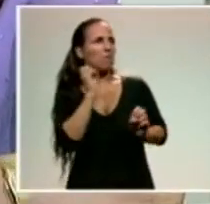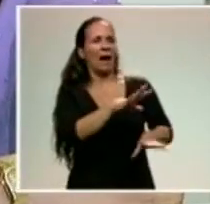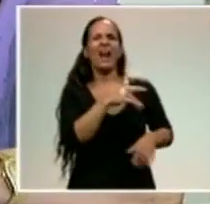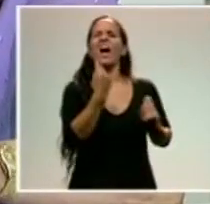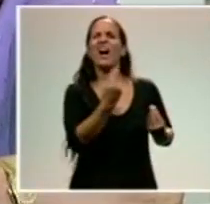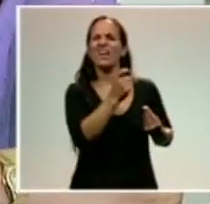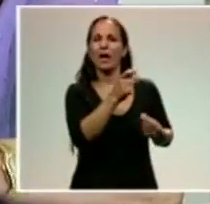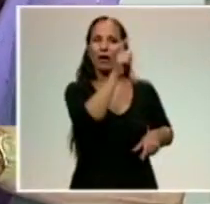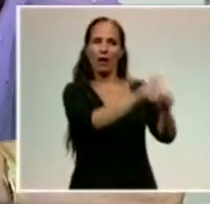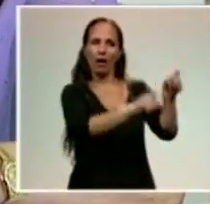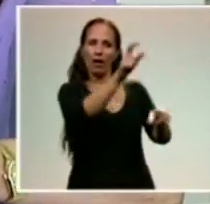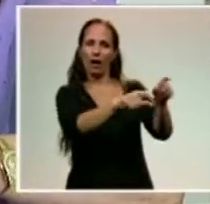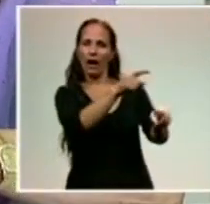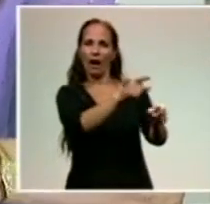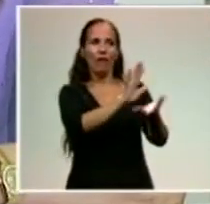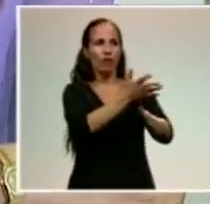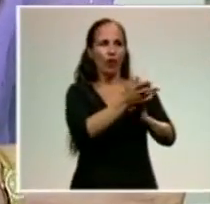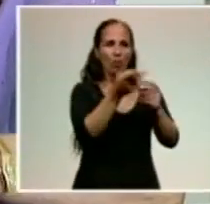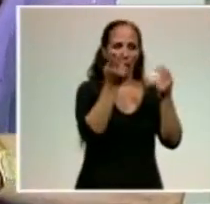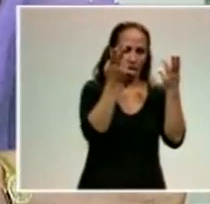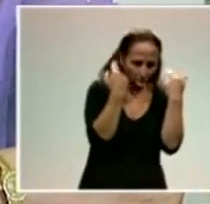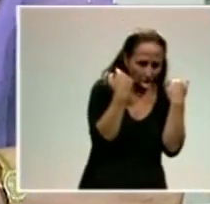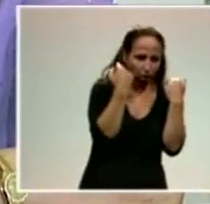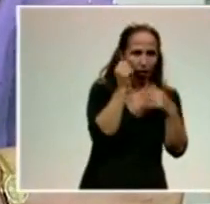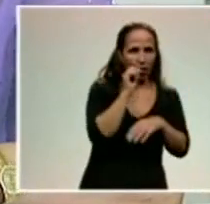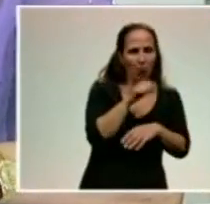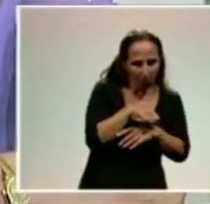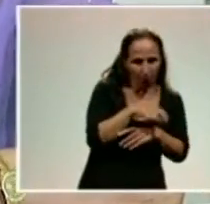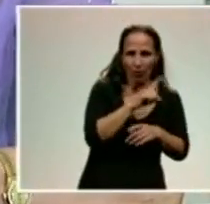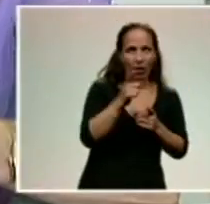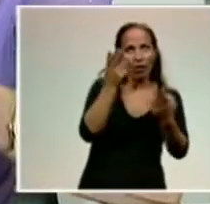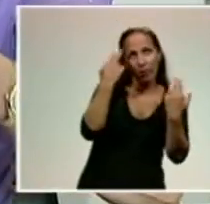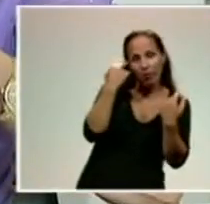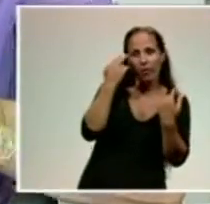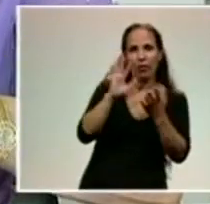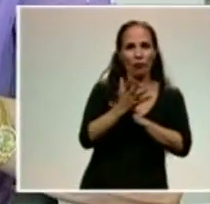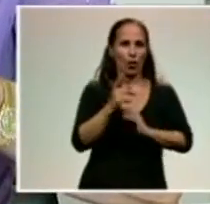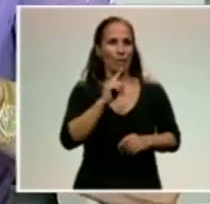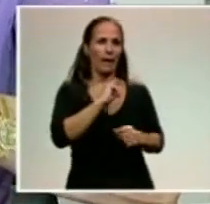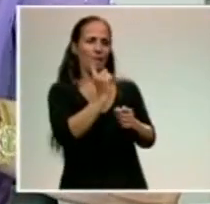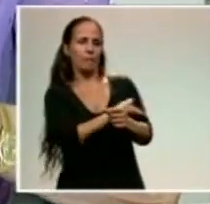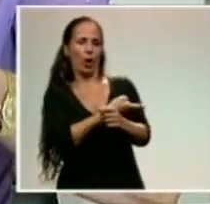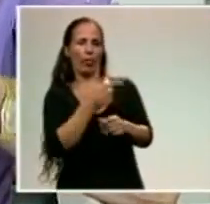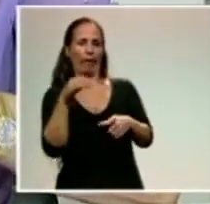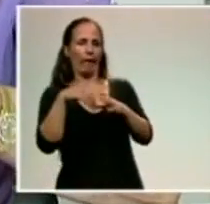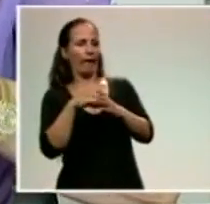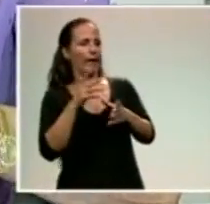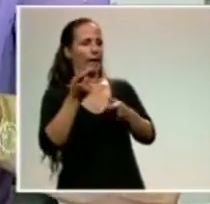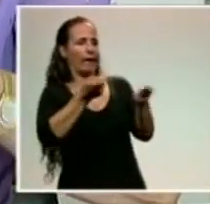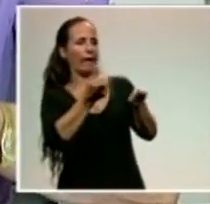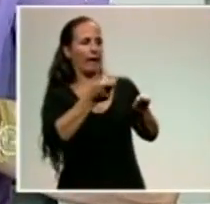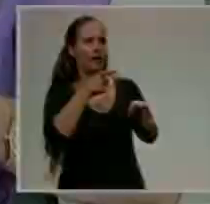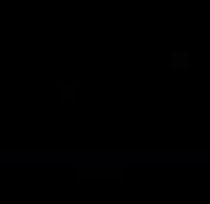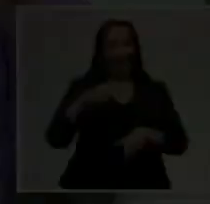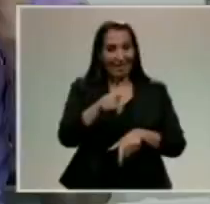todos aquellos que no agachan la cabeza ni hacen lo que el poder interno y externo, financiero y